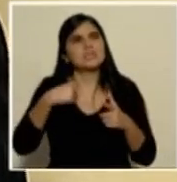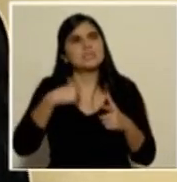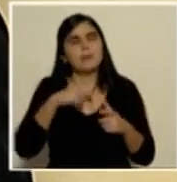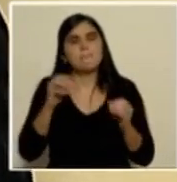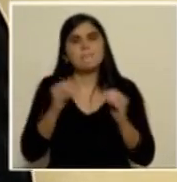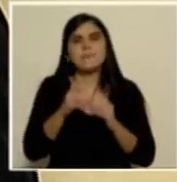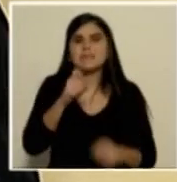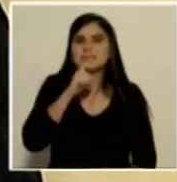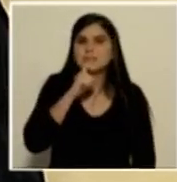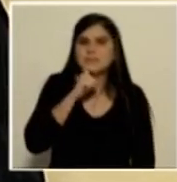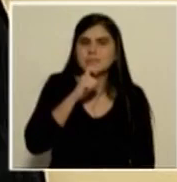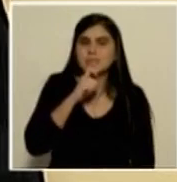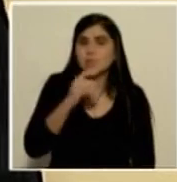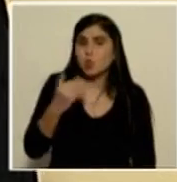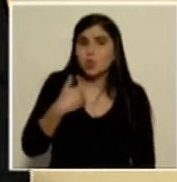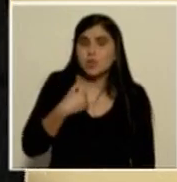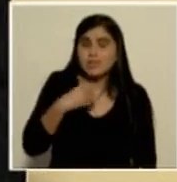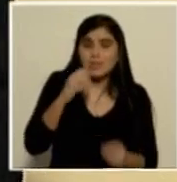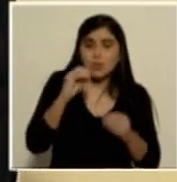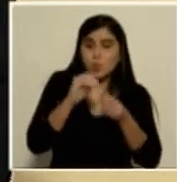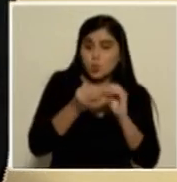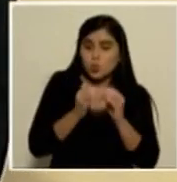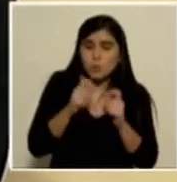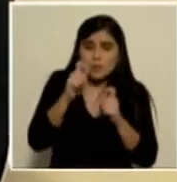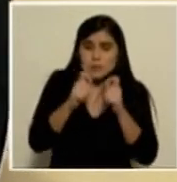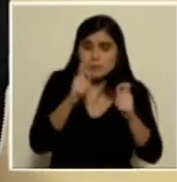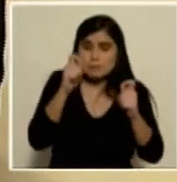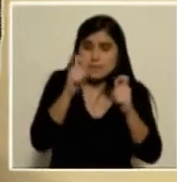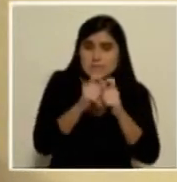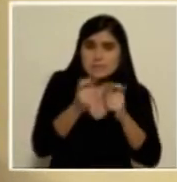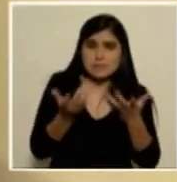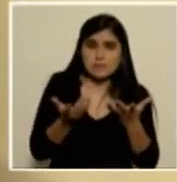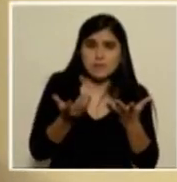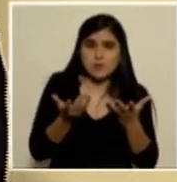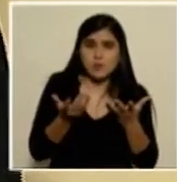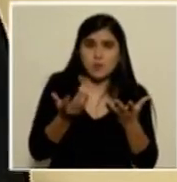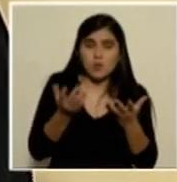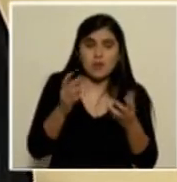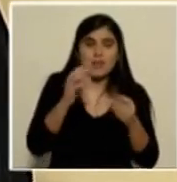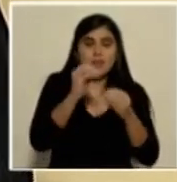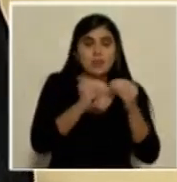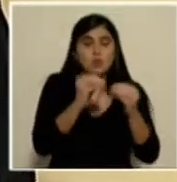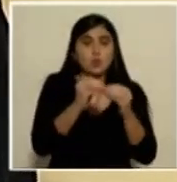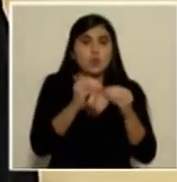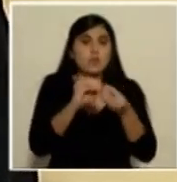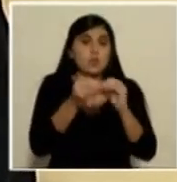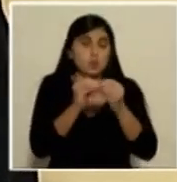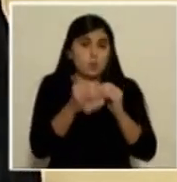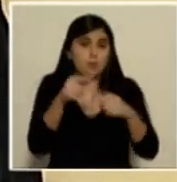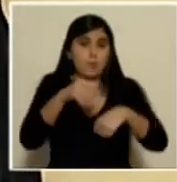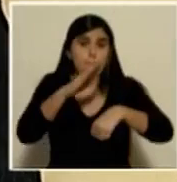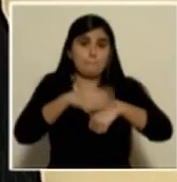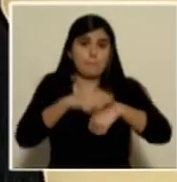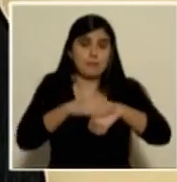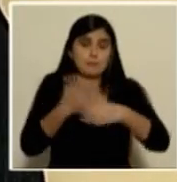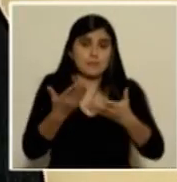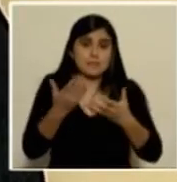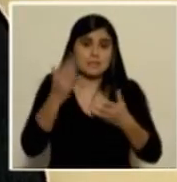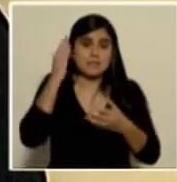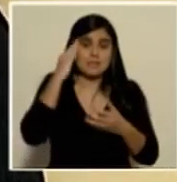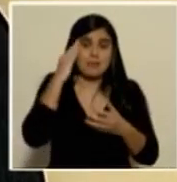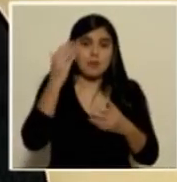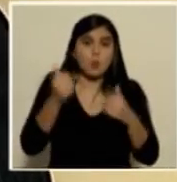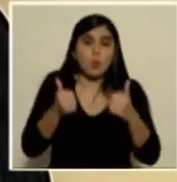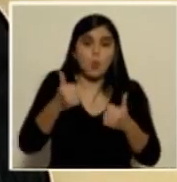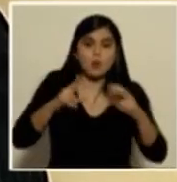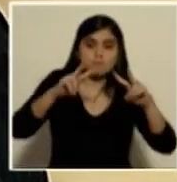llegar a un número específico, sino es que el número permita, de acuerdo a la capacidad que tengamos de dar esa trazabilidad, que